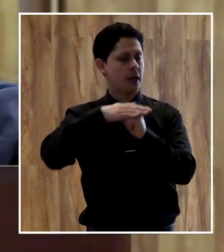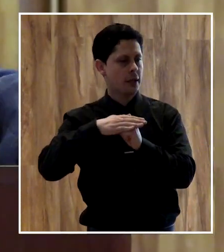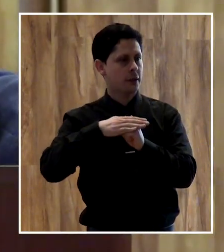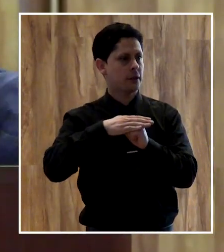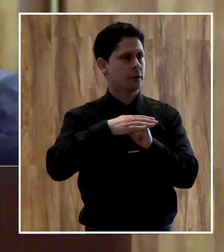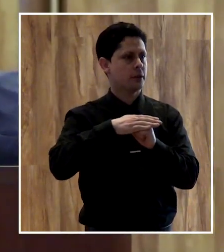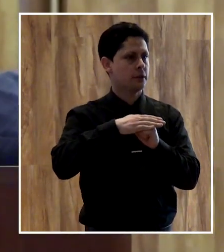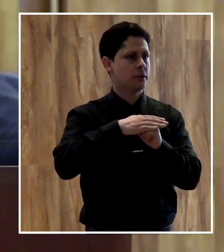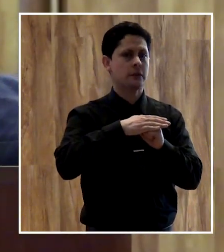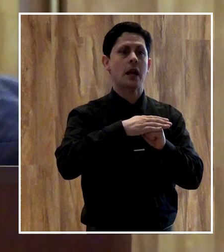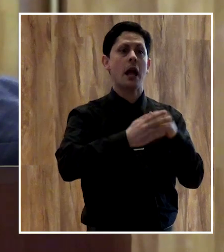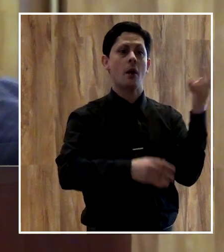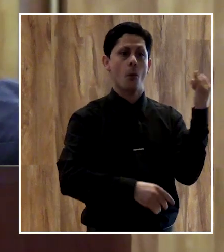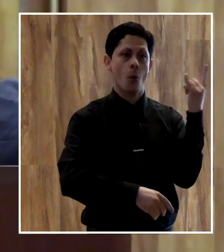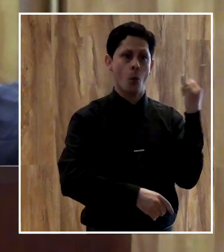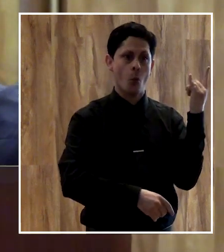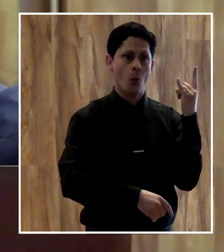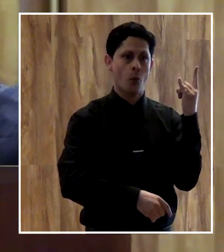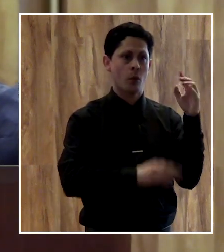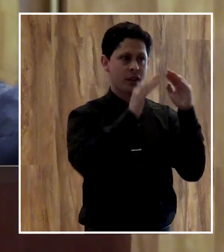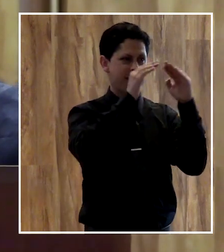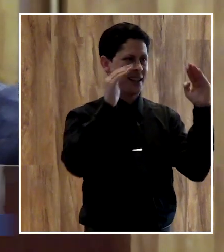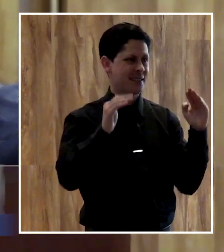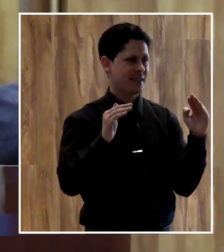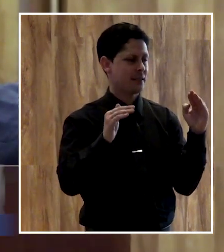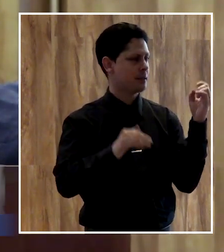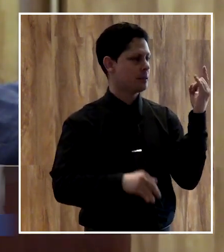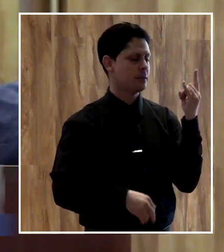Autoridades de esta casa de estudios,